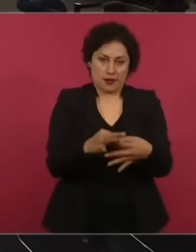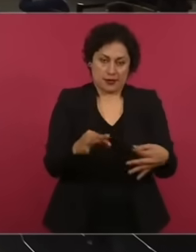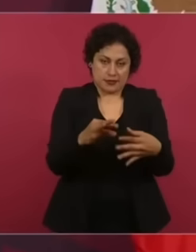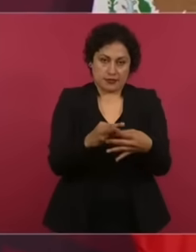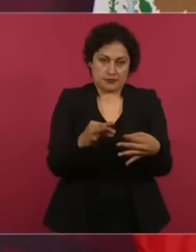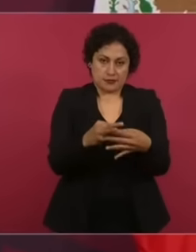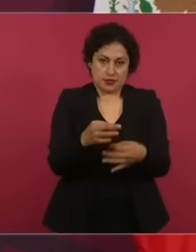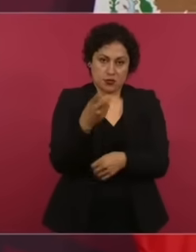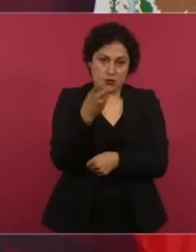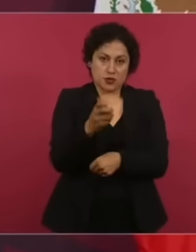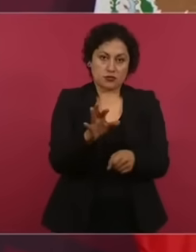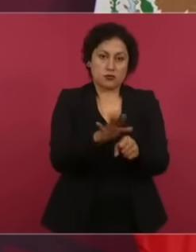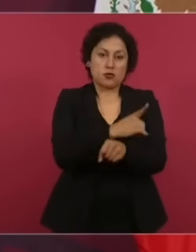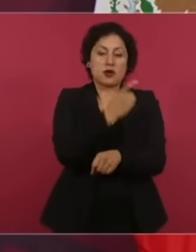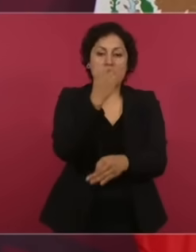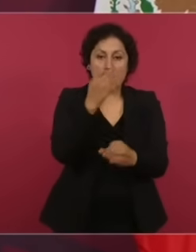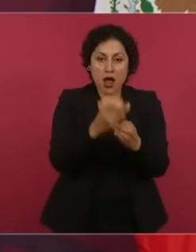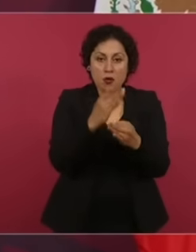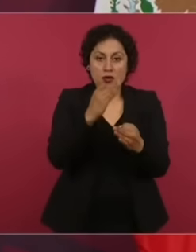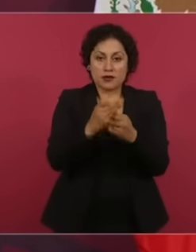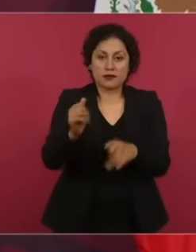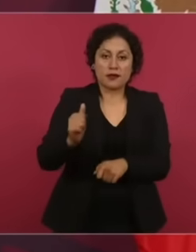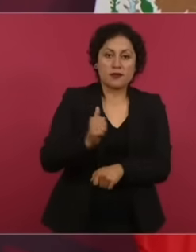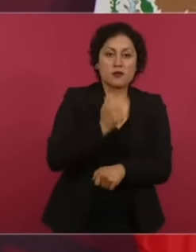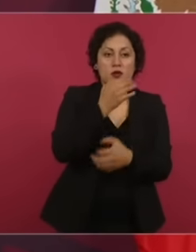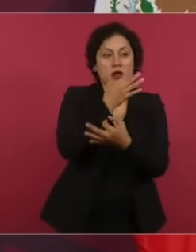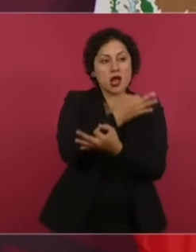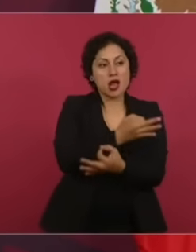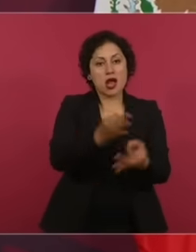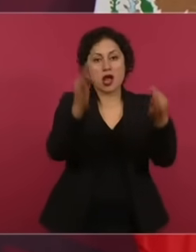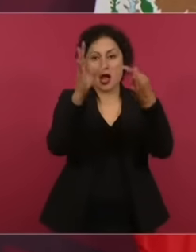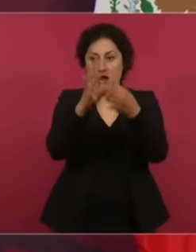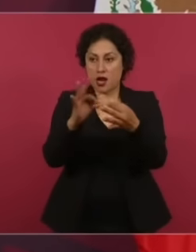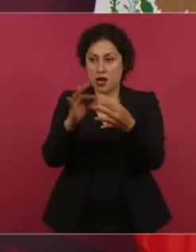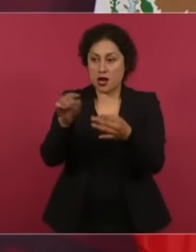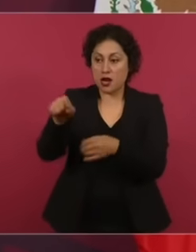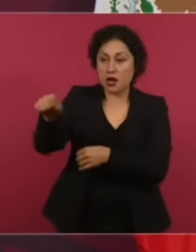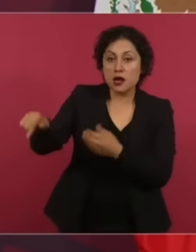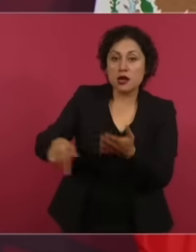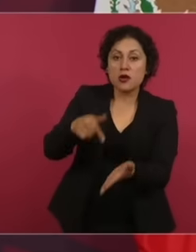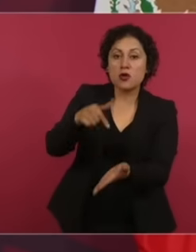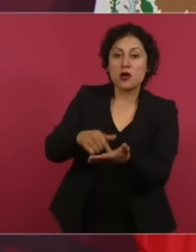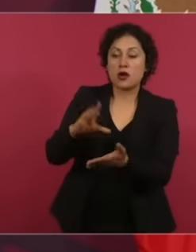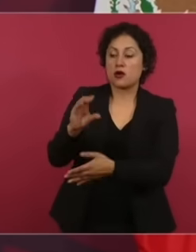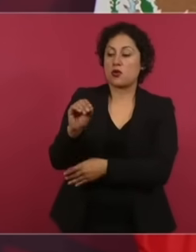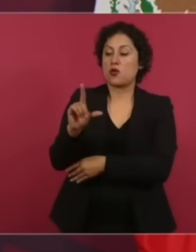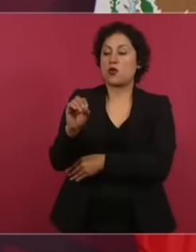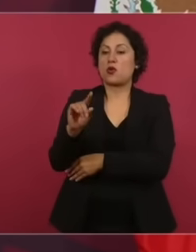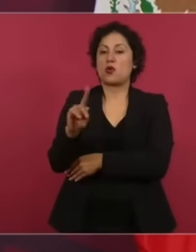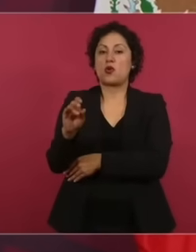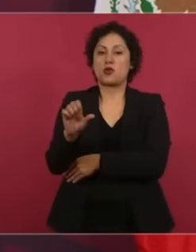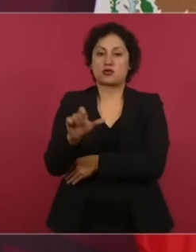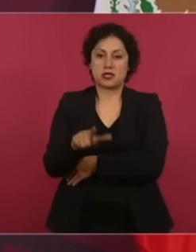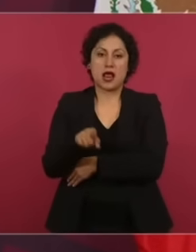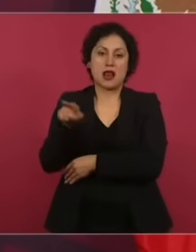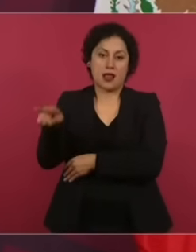quiero enviar el mensaje a la gente de Corozal, allá en la